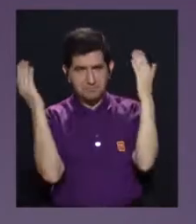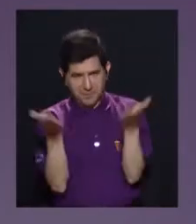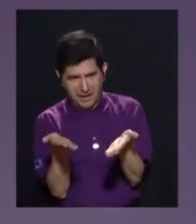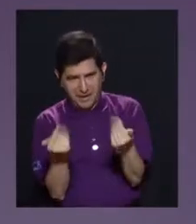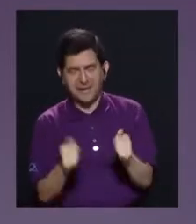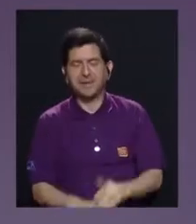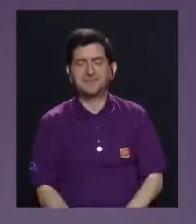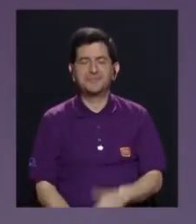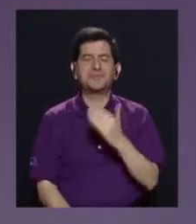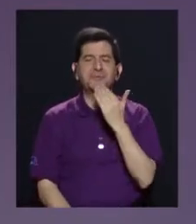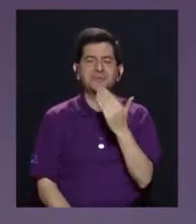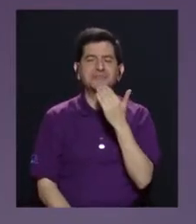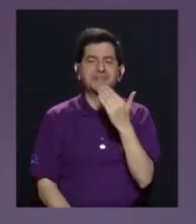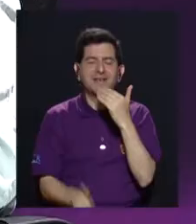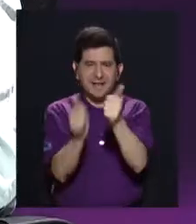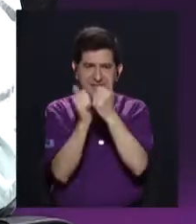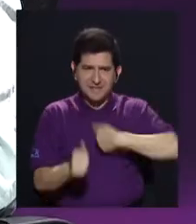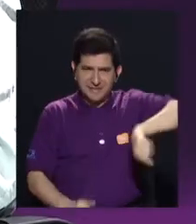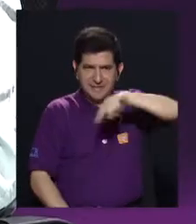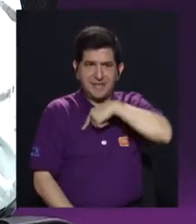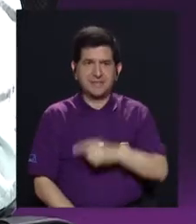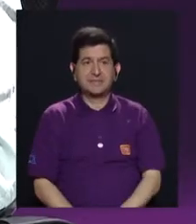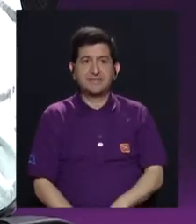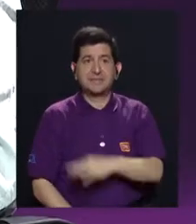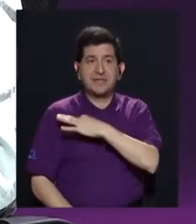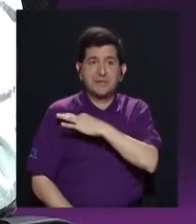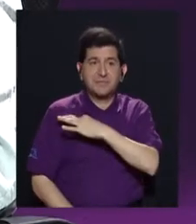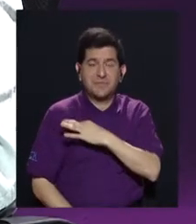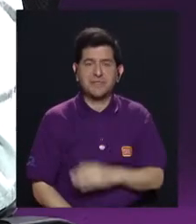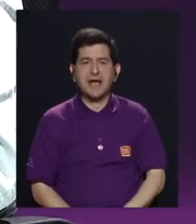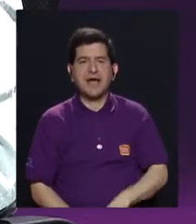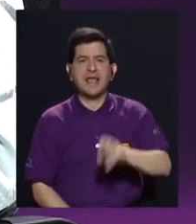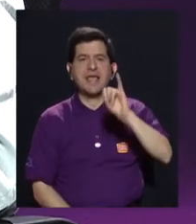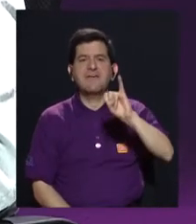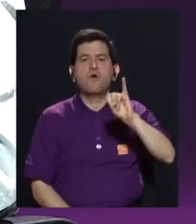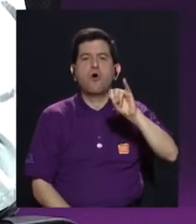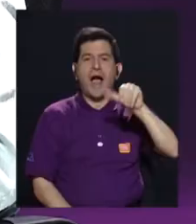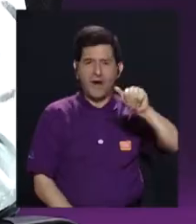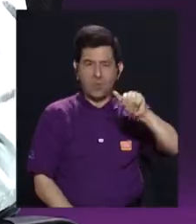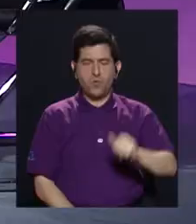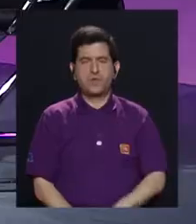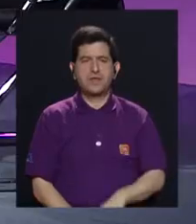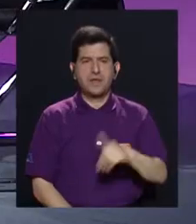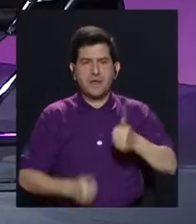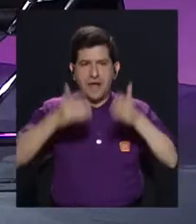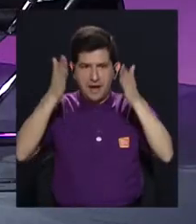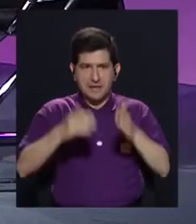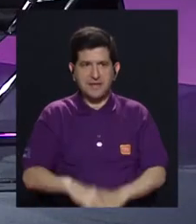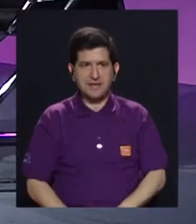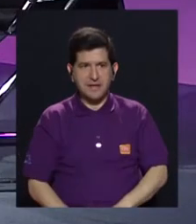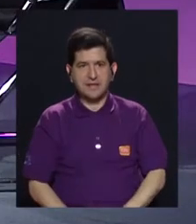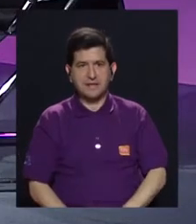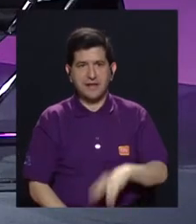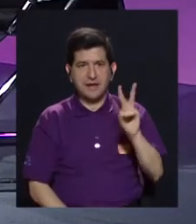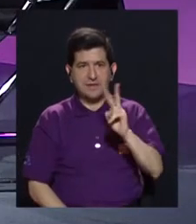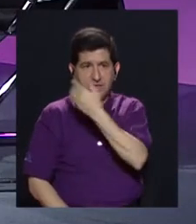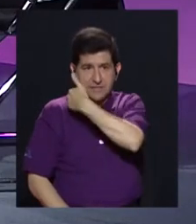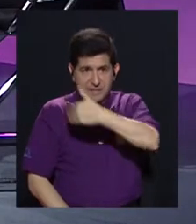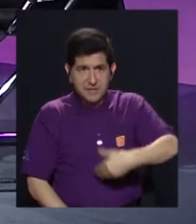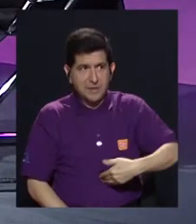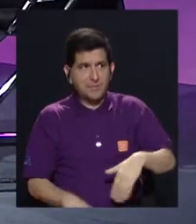exit mil gracias por acompañarnos invitamos a la señora ivonne acuña candidata a la vicepresidencia por el partido